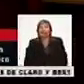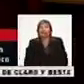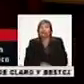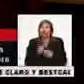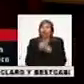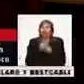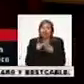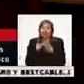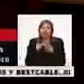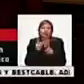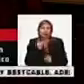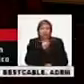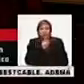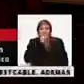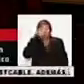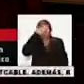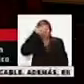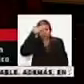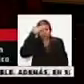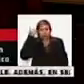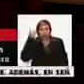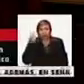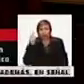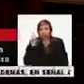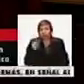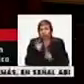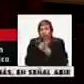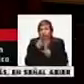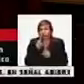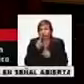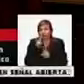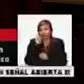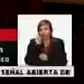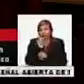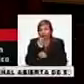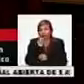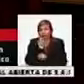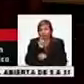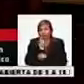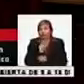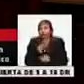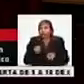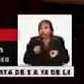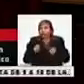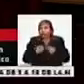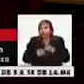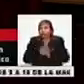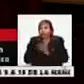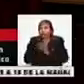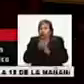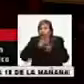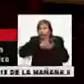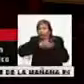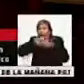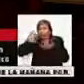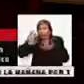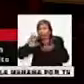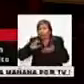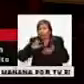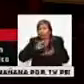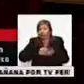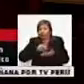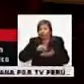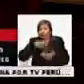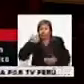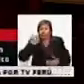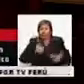pero él no olvidaba que primero había que enseñar. Y cuando fue repatriado al pueblo